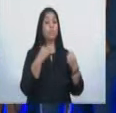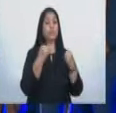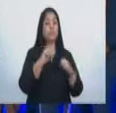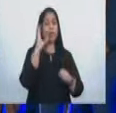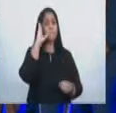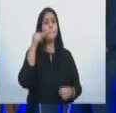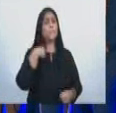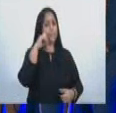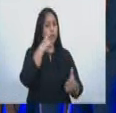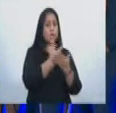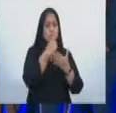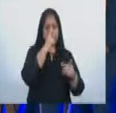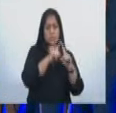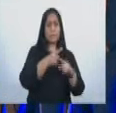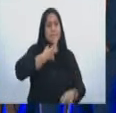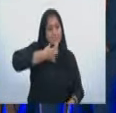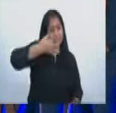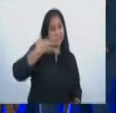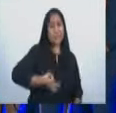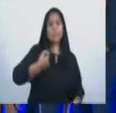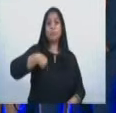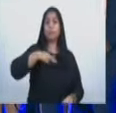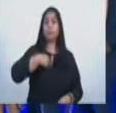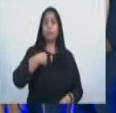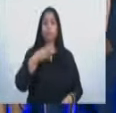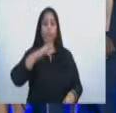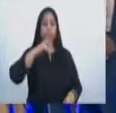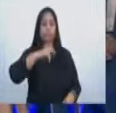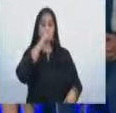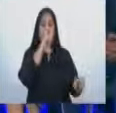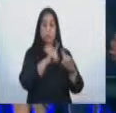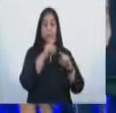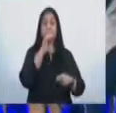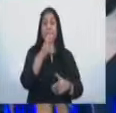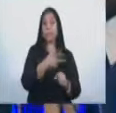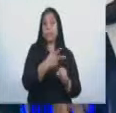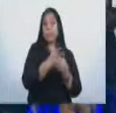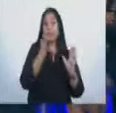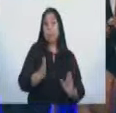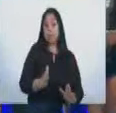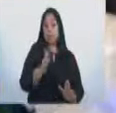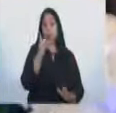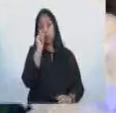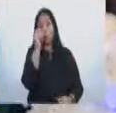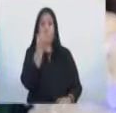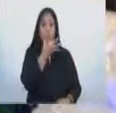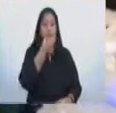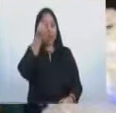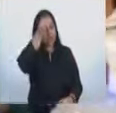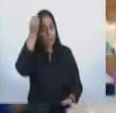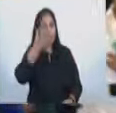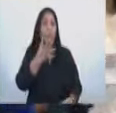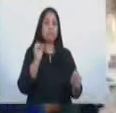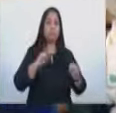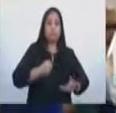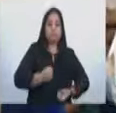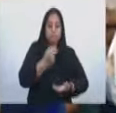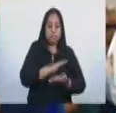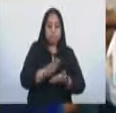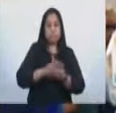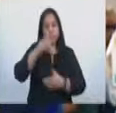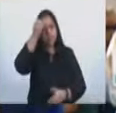porque creemos que efectivamente lo que más necesitamos es guatemaltecos y guatemaltecas capaces que inviertan en